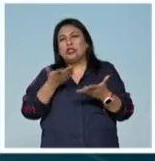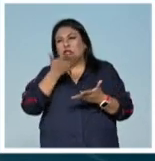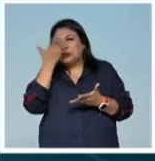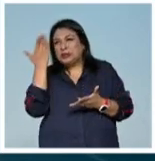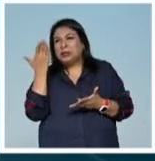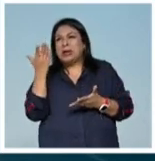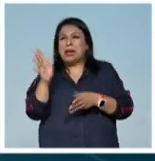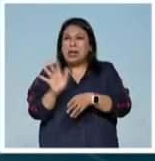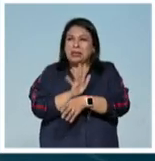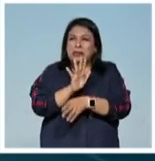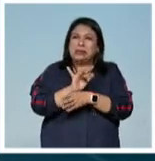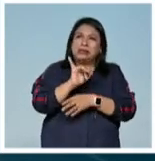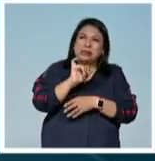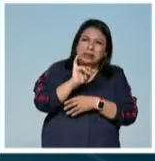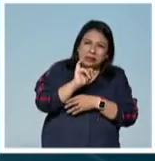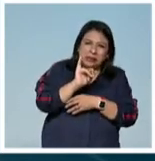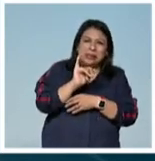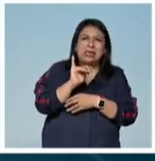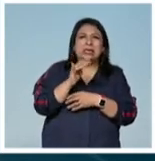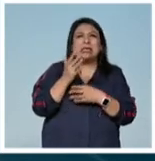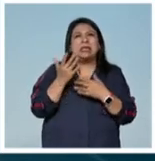si la electricidad era algo